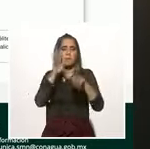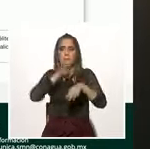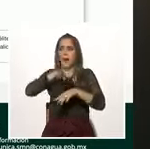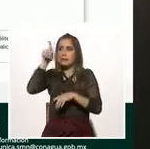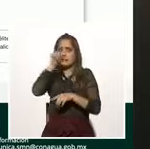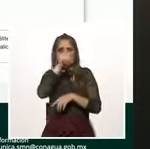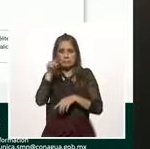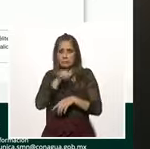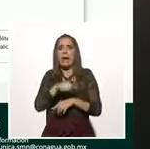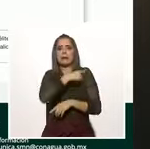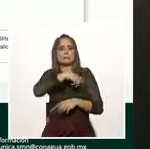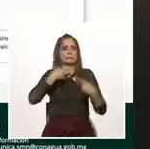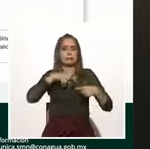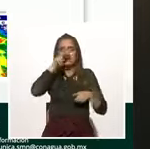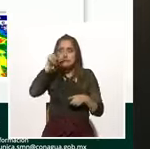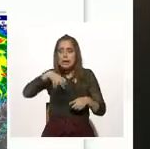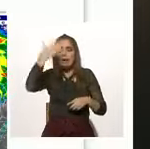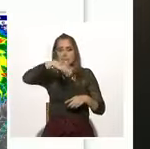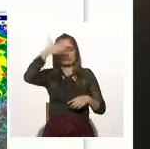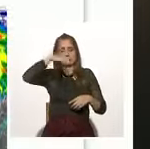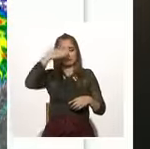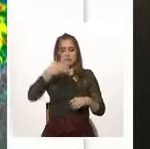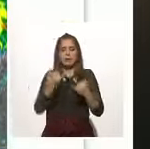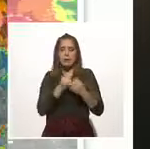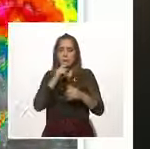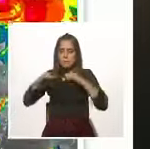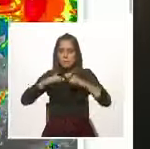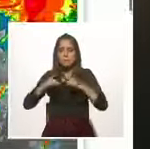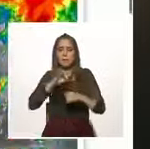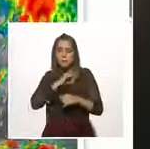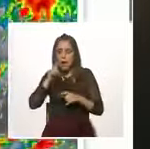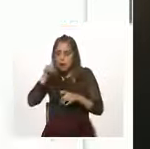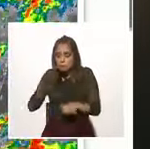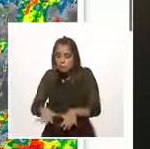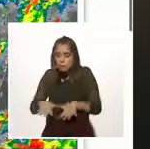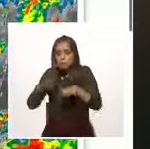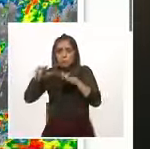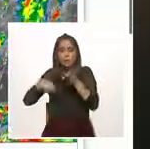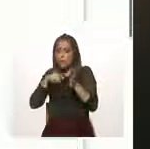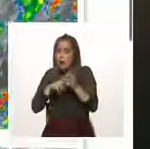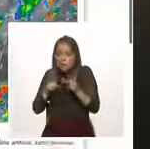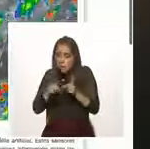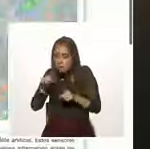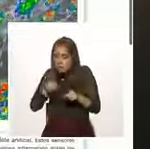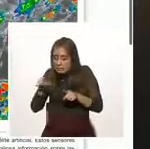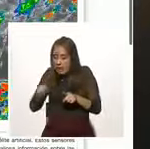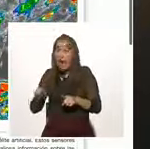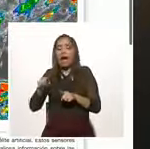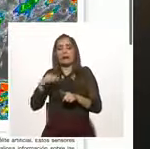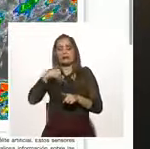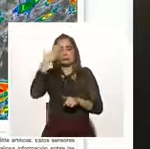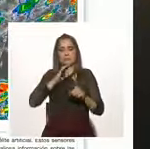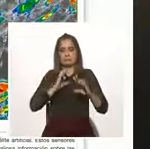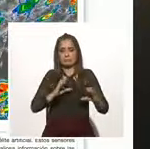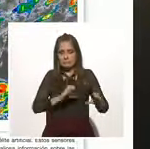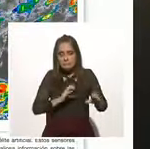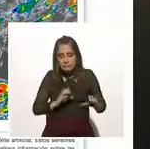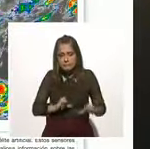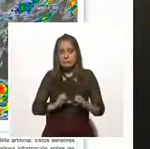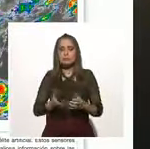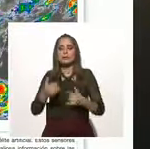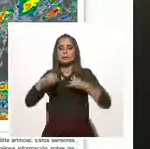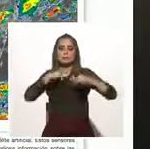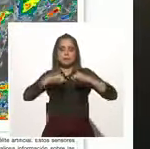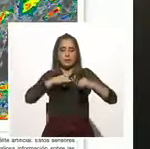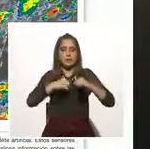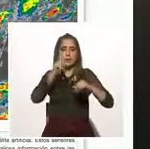tropicales. También están los mapas de peligro por inundaciones y los mapas de peligro por inestabilidad de laderas y los mapas de peligro